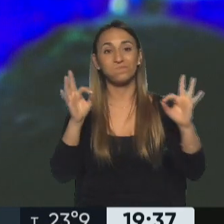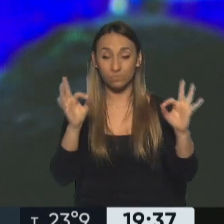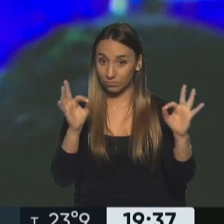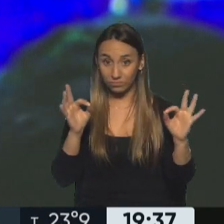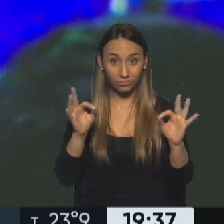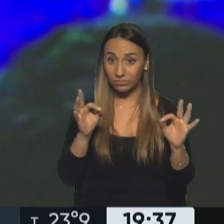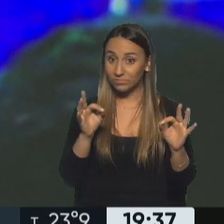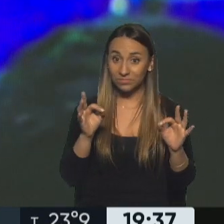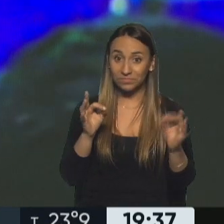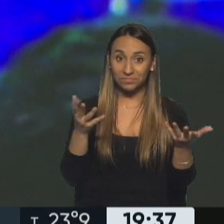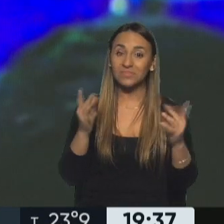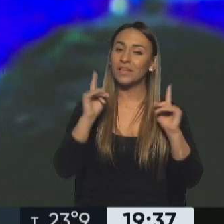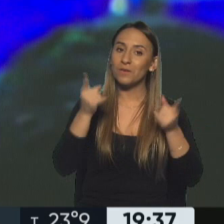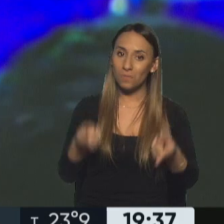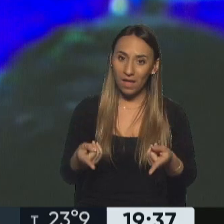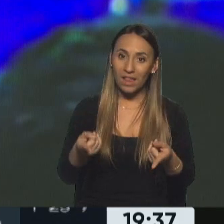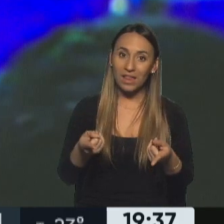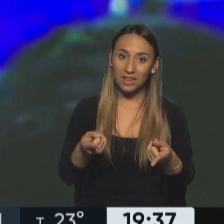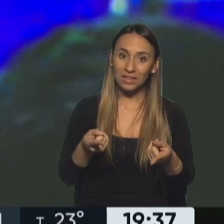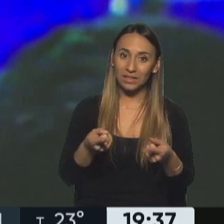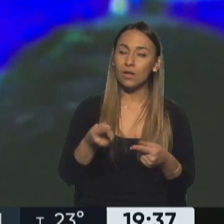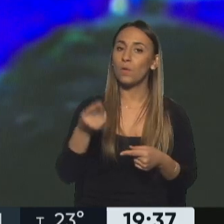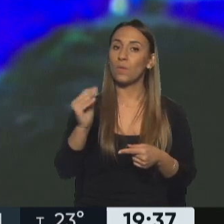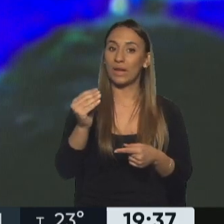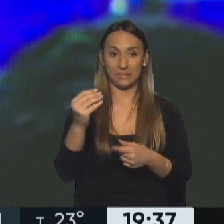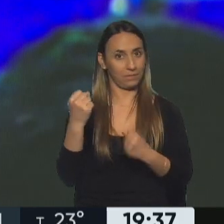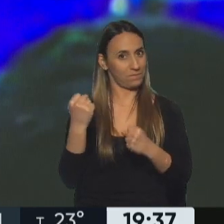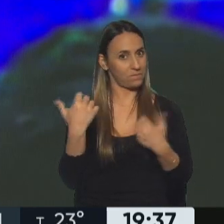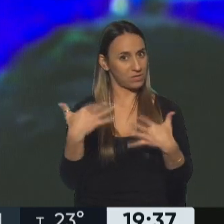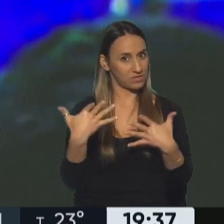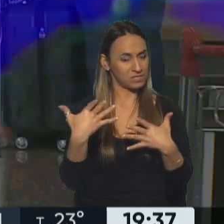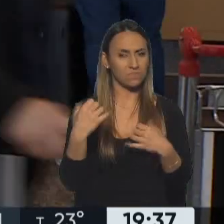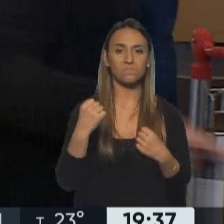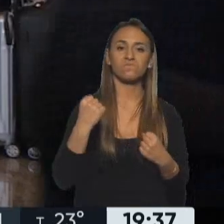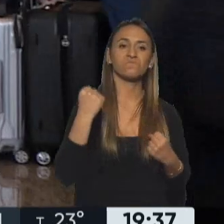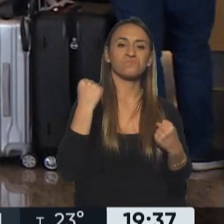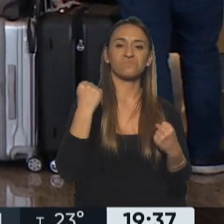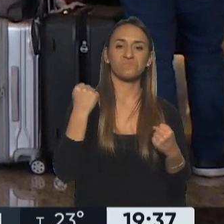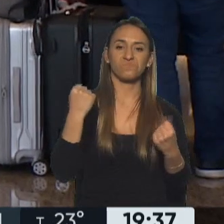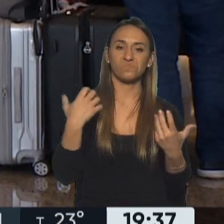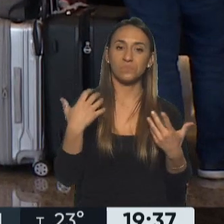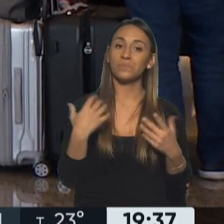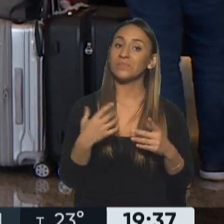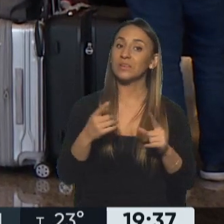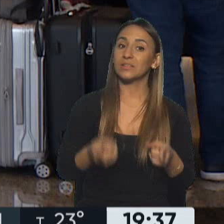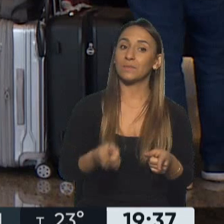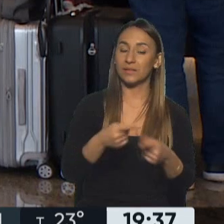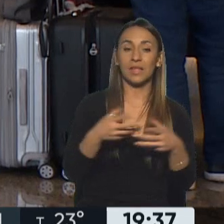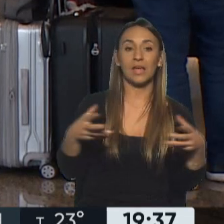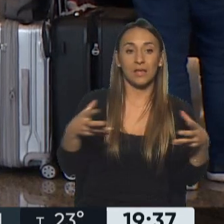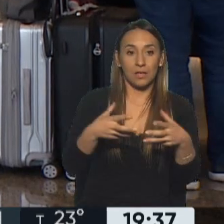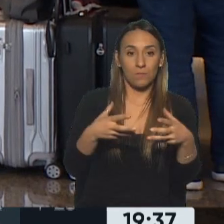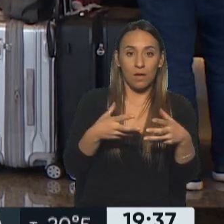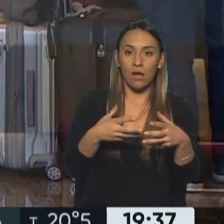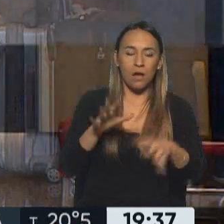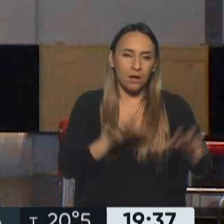último momento, sin embargo, estaba Brasil. Un poderío y además un equipo